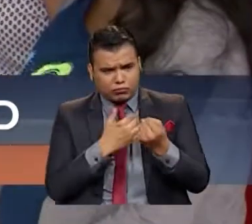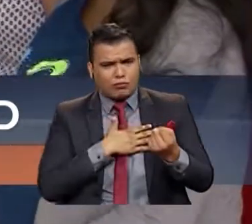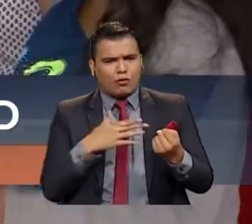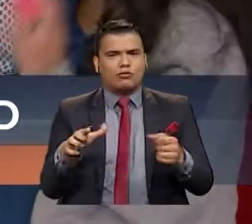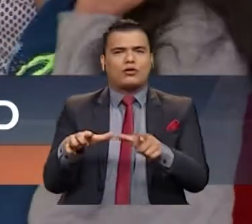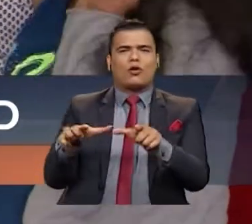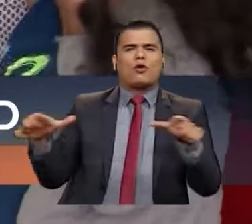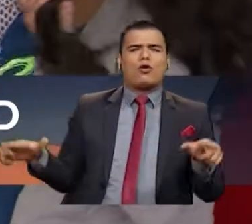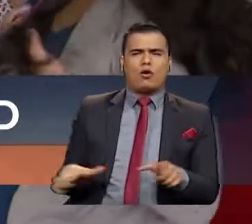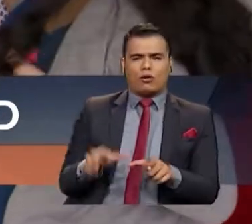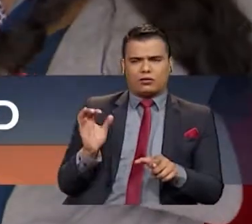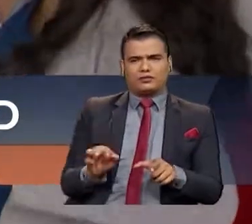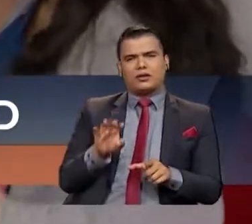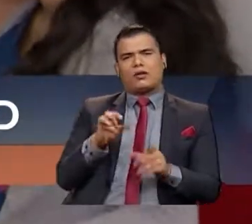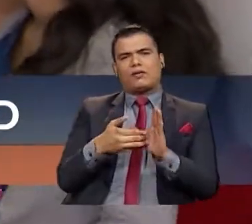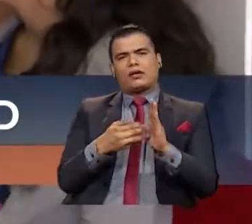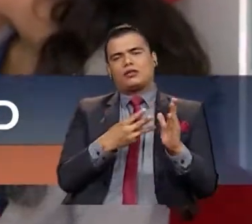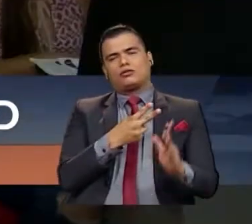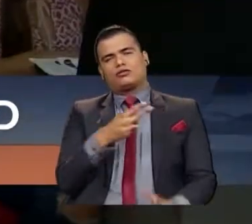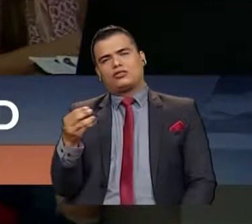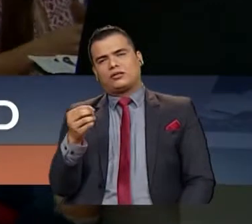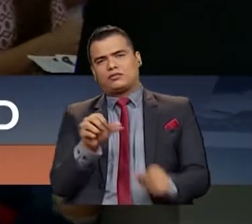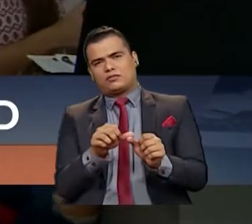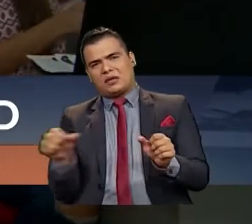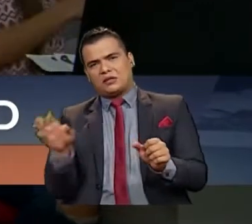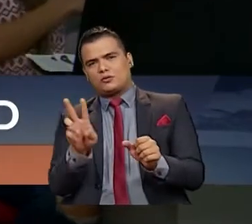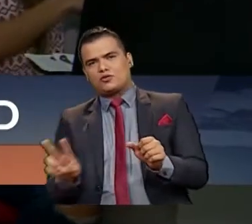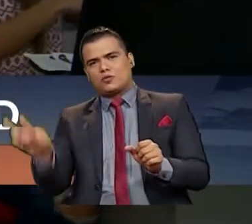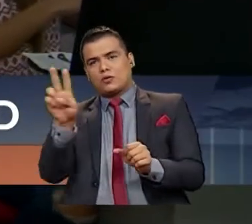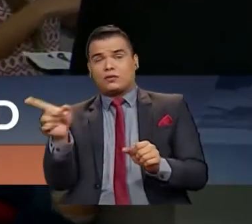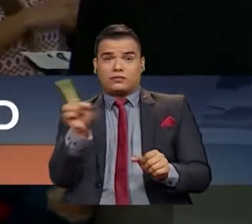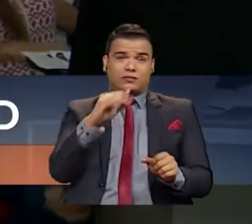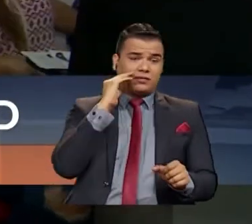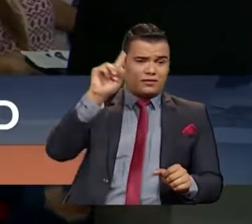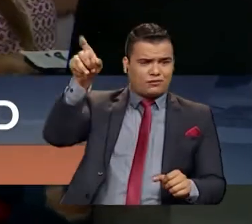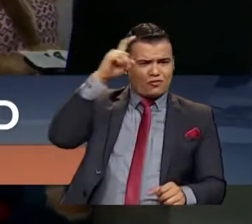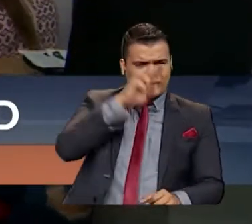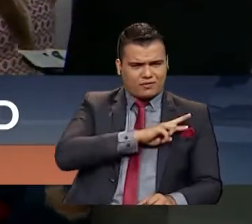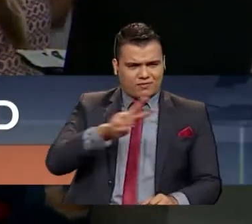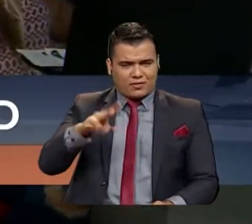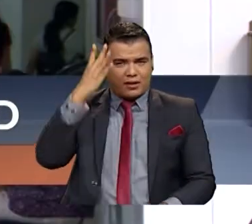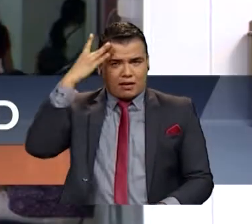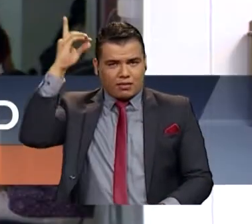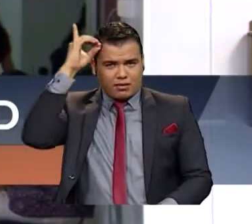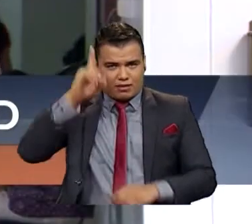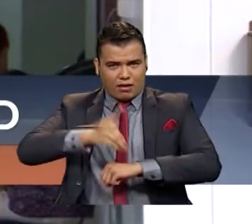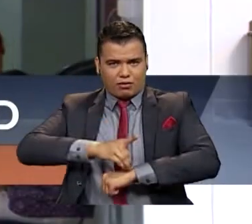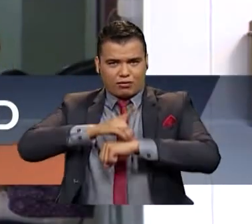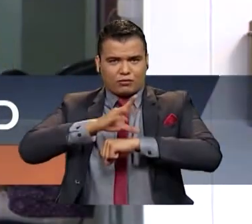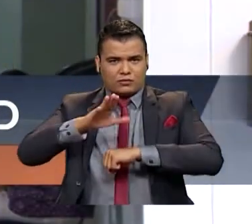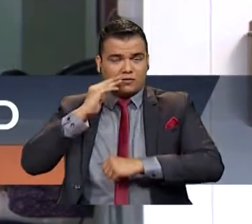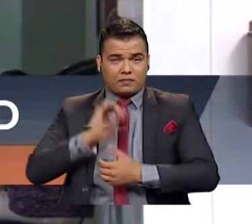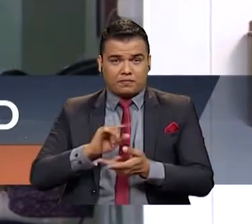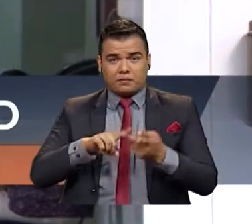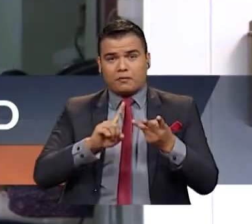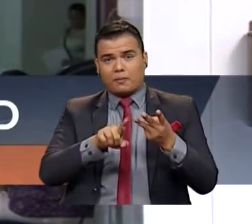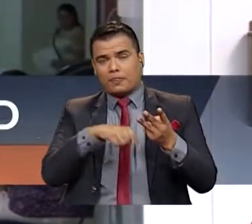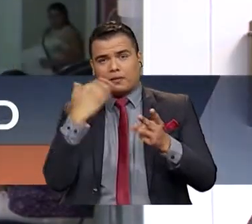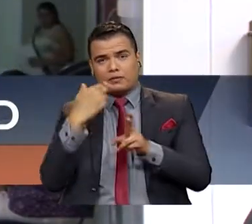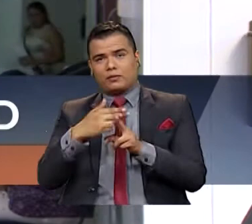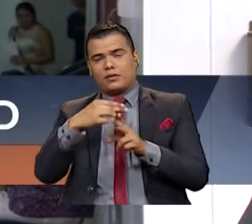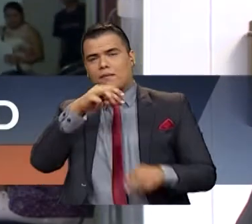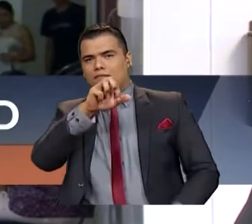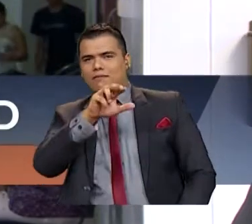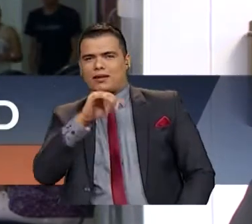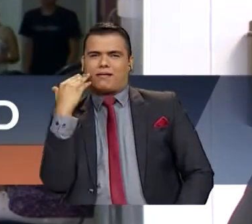lote de terreno de 9.200 metros cuadrados, de la señora gobernadora, la doctora Dilian Francisca Toro, y la doctora María Cristina